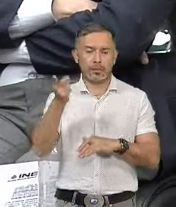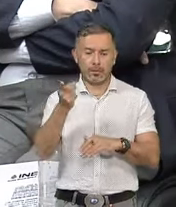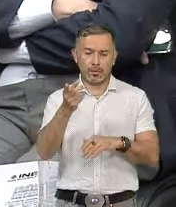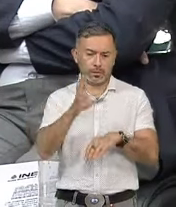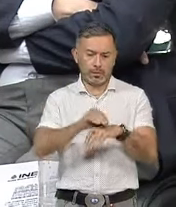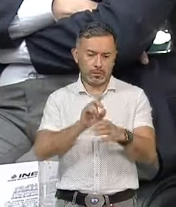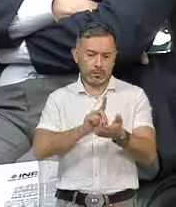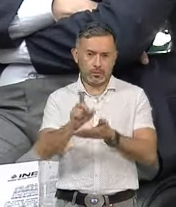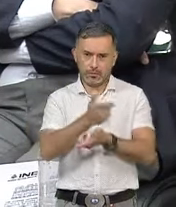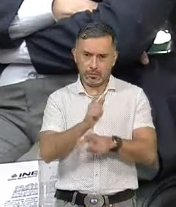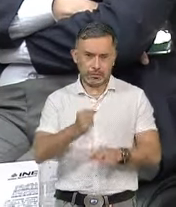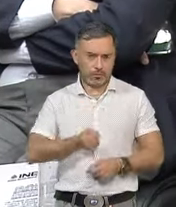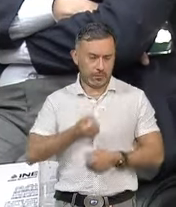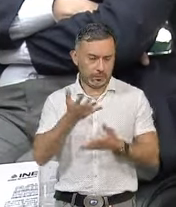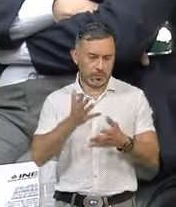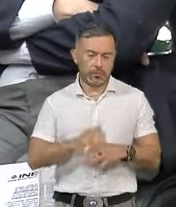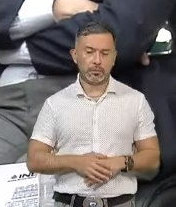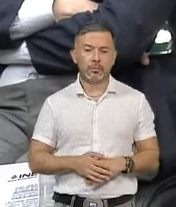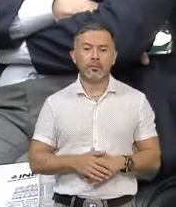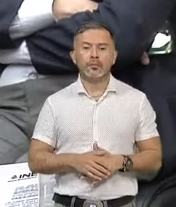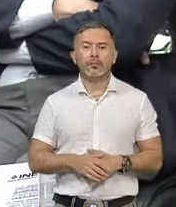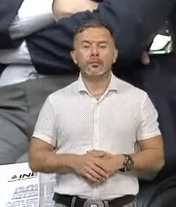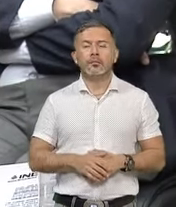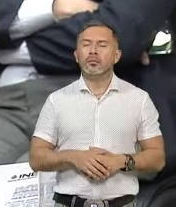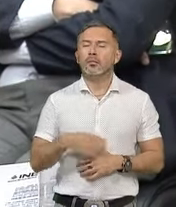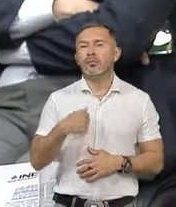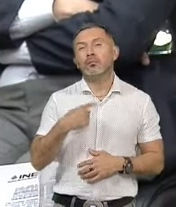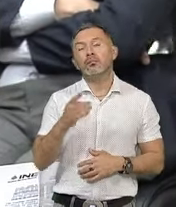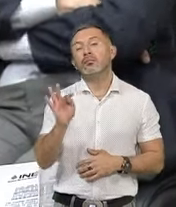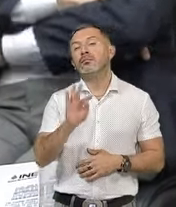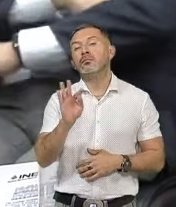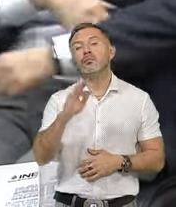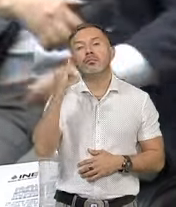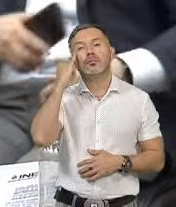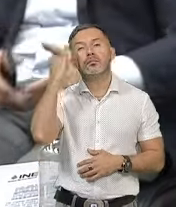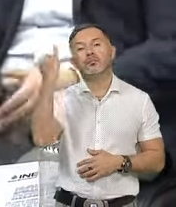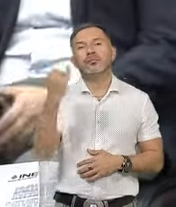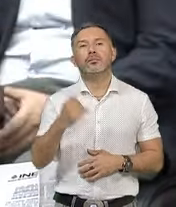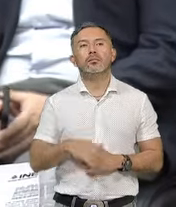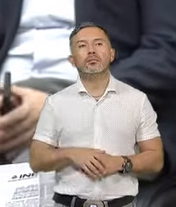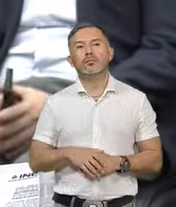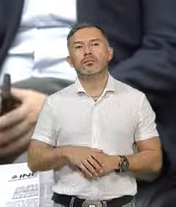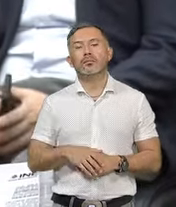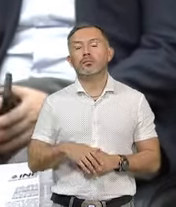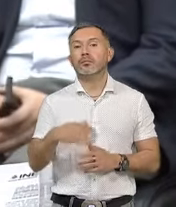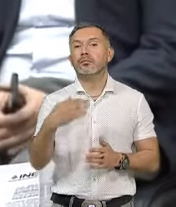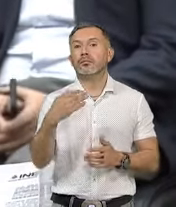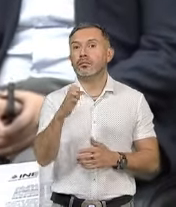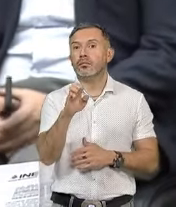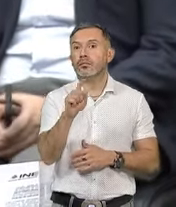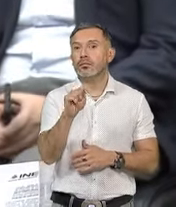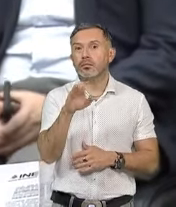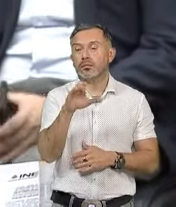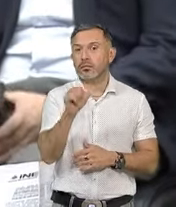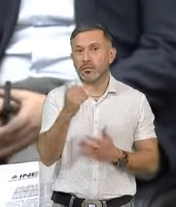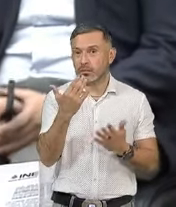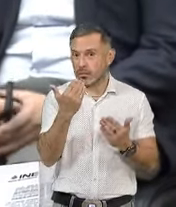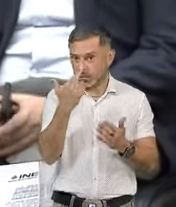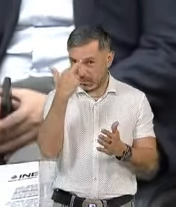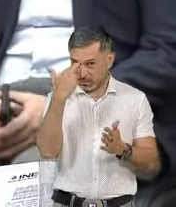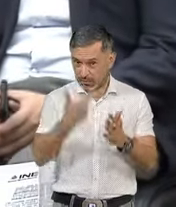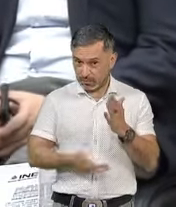expresión a mí me preocuparía que habláramos por ejemplo una cuestión como falta de ética en donde a la